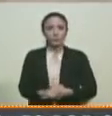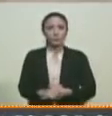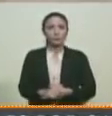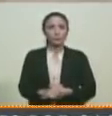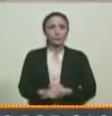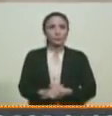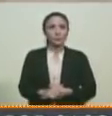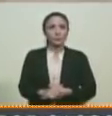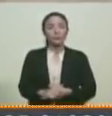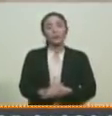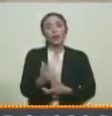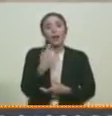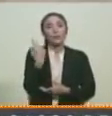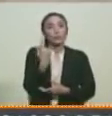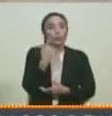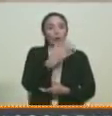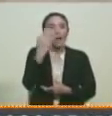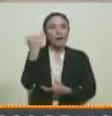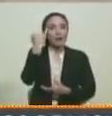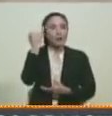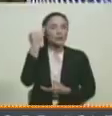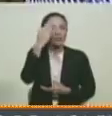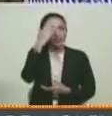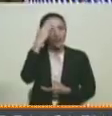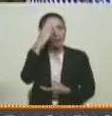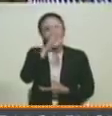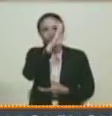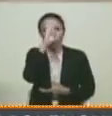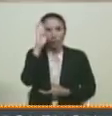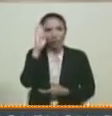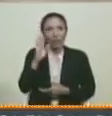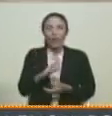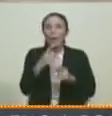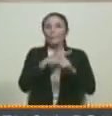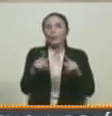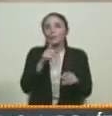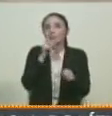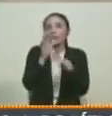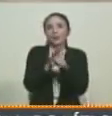Solo lo sabe Diosdado. Pero no lo va a decir el miércoles.